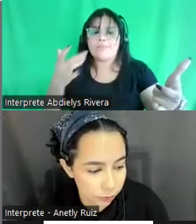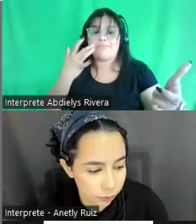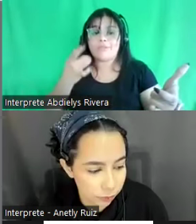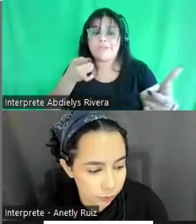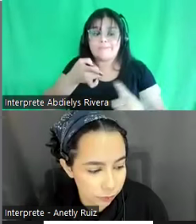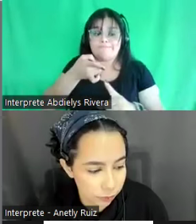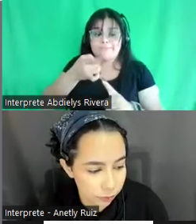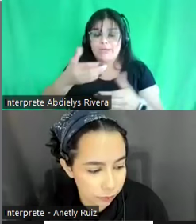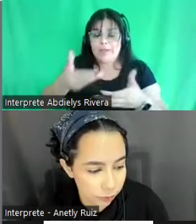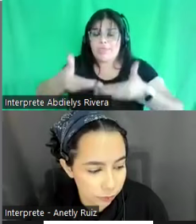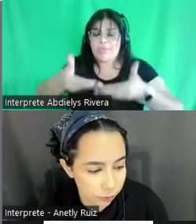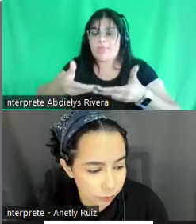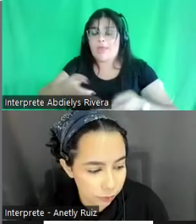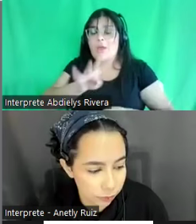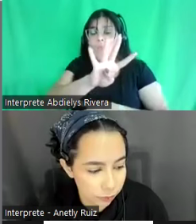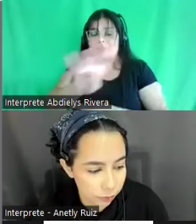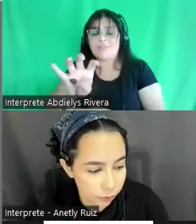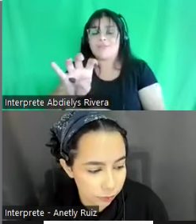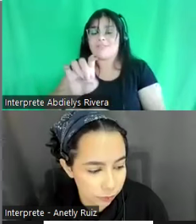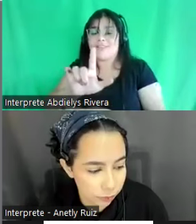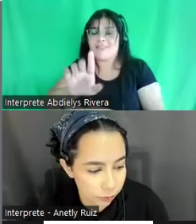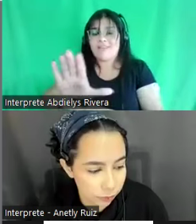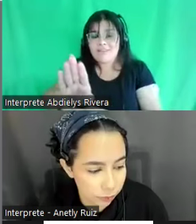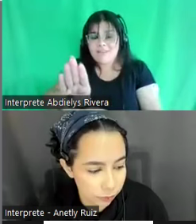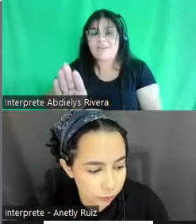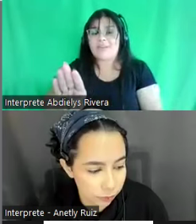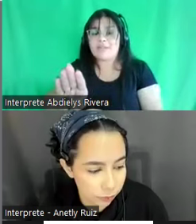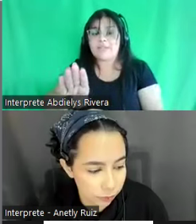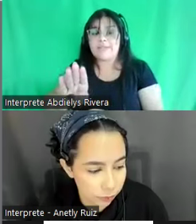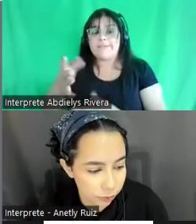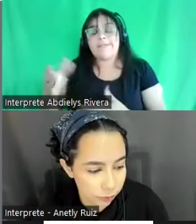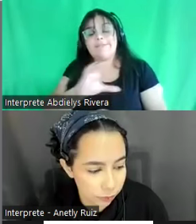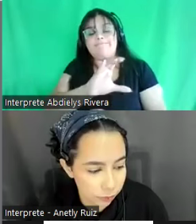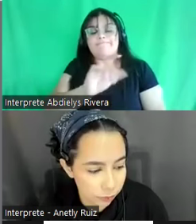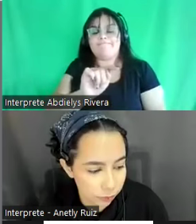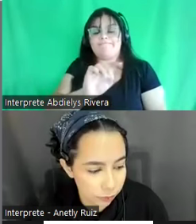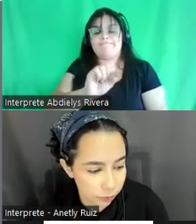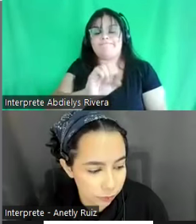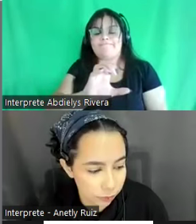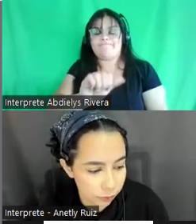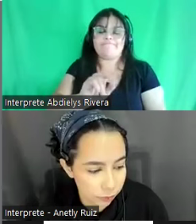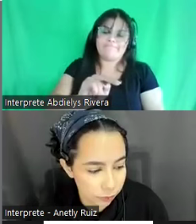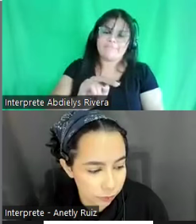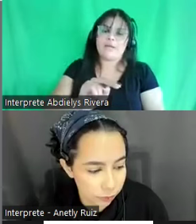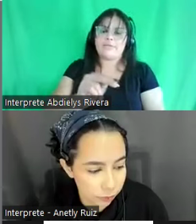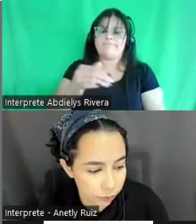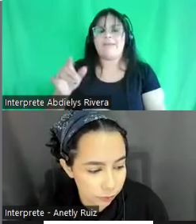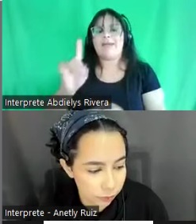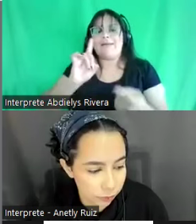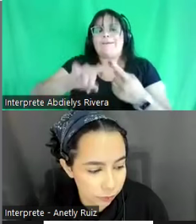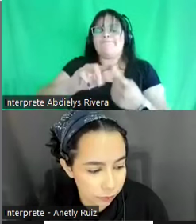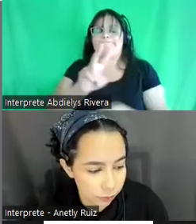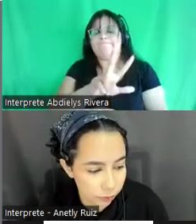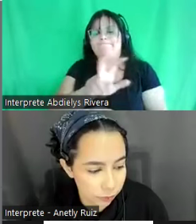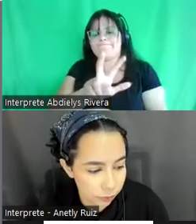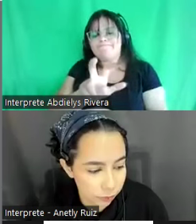400 libras y el CT scan tiene capacidad hasta 300 libras. Le indican a Juan que por